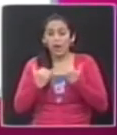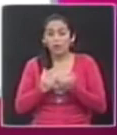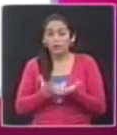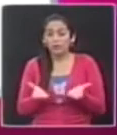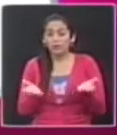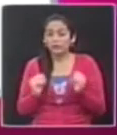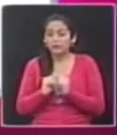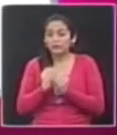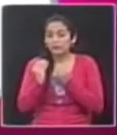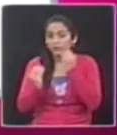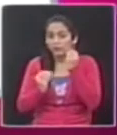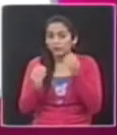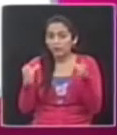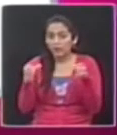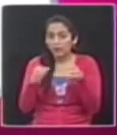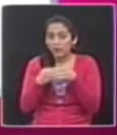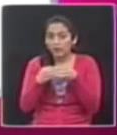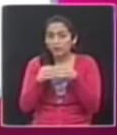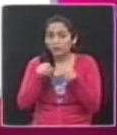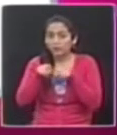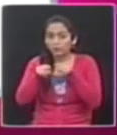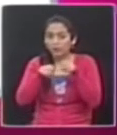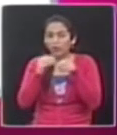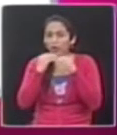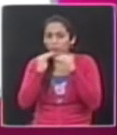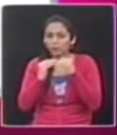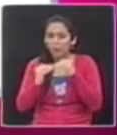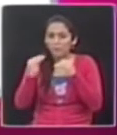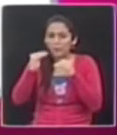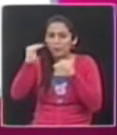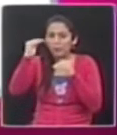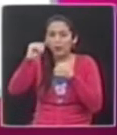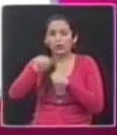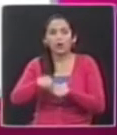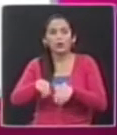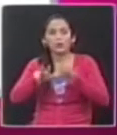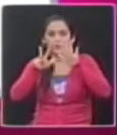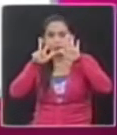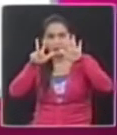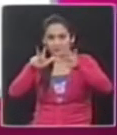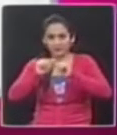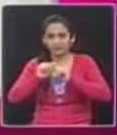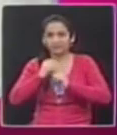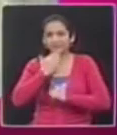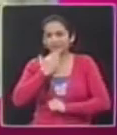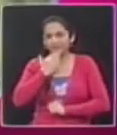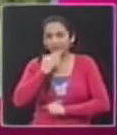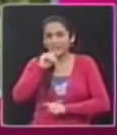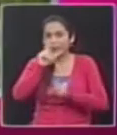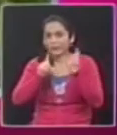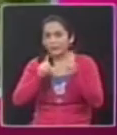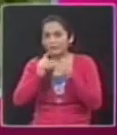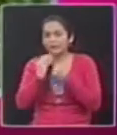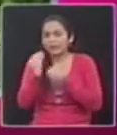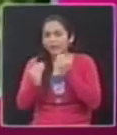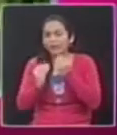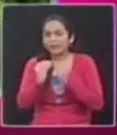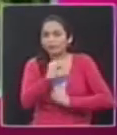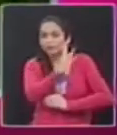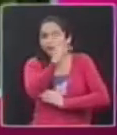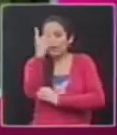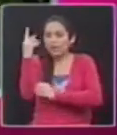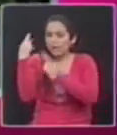y básicamente lo que nosotros estamos haciendo es premiando a las mejores prácticas forestales y uso responsable del